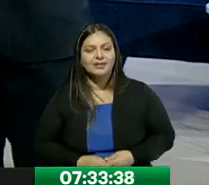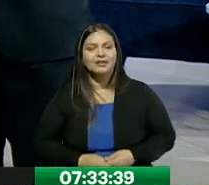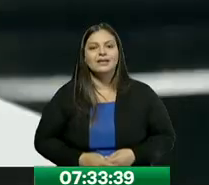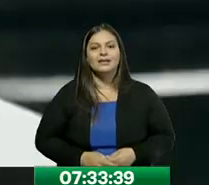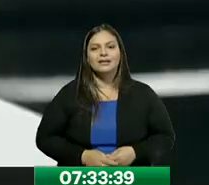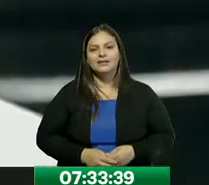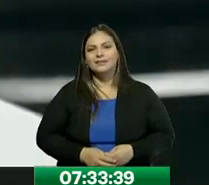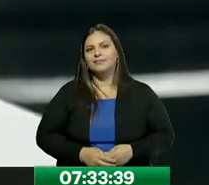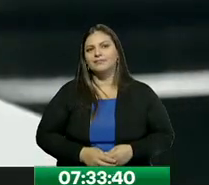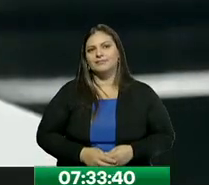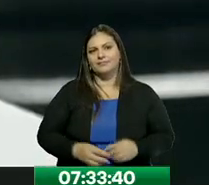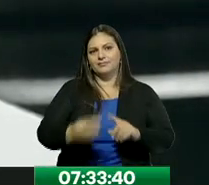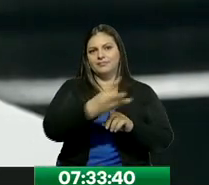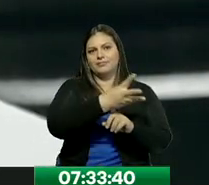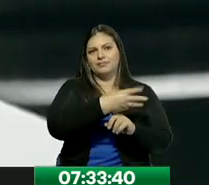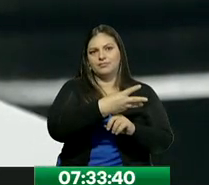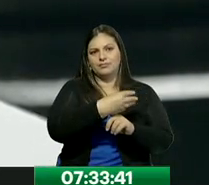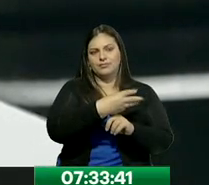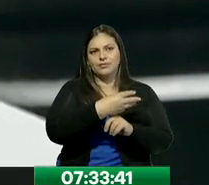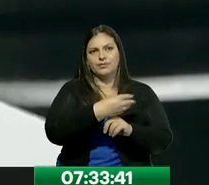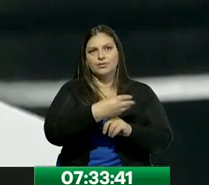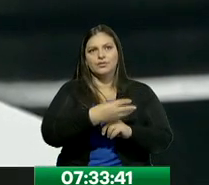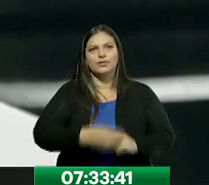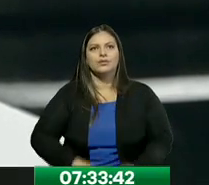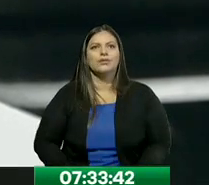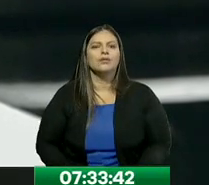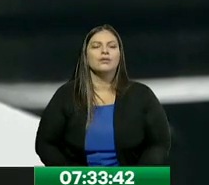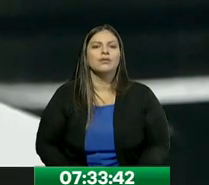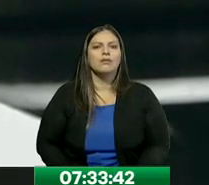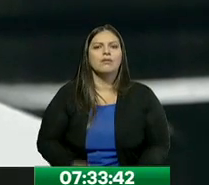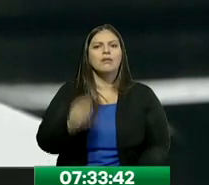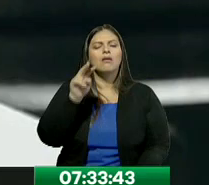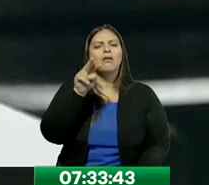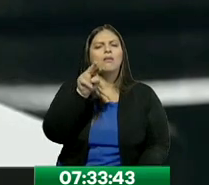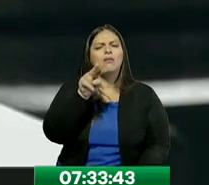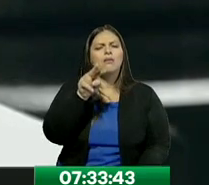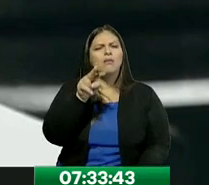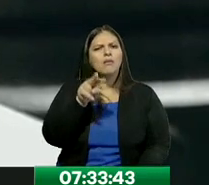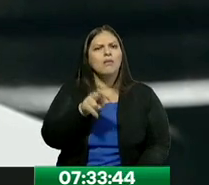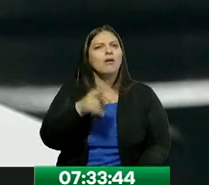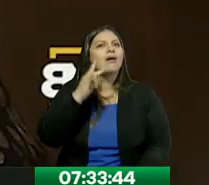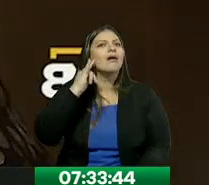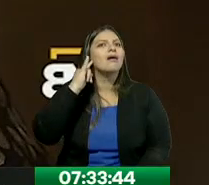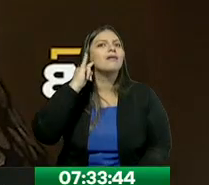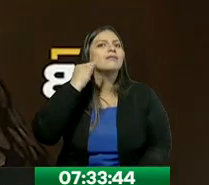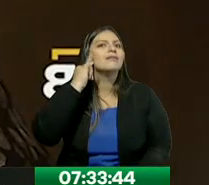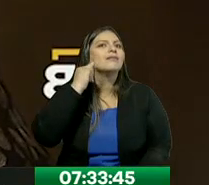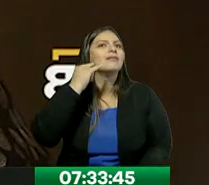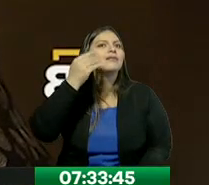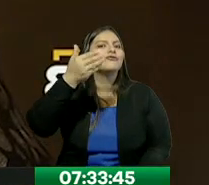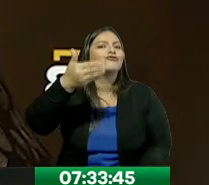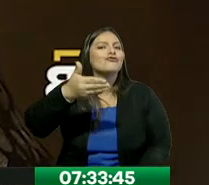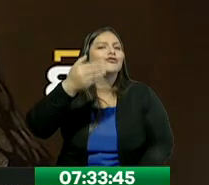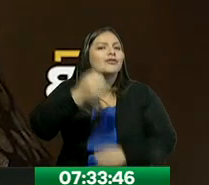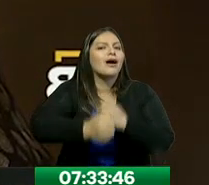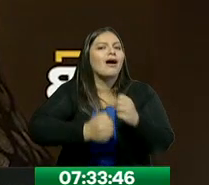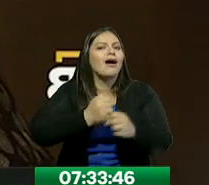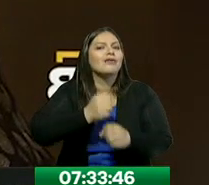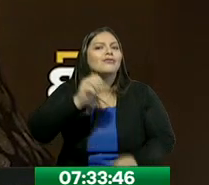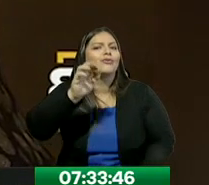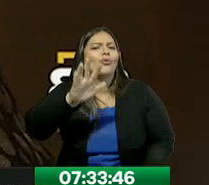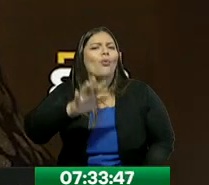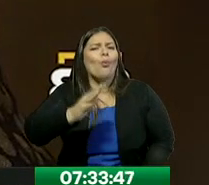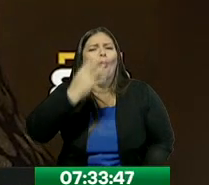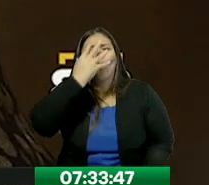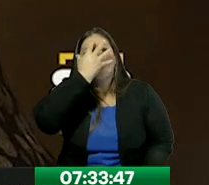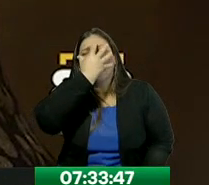de redes sociales y los medios británicos se han rendido ante una pequeña nigeriana de 5 años que ha sido bautizada